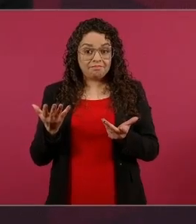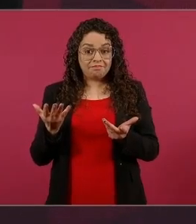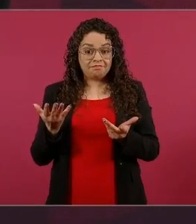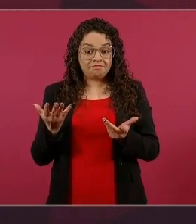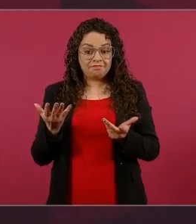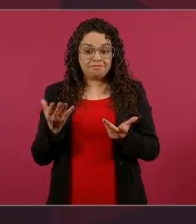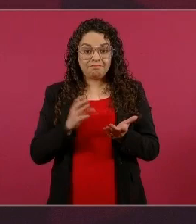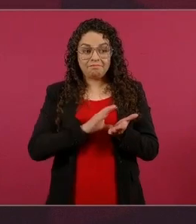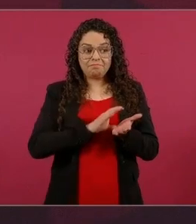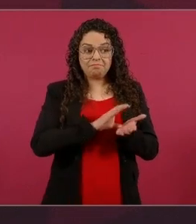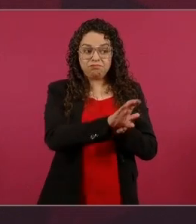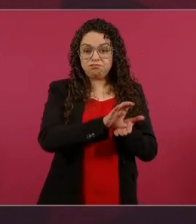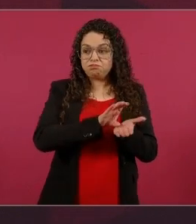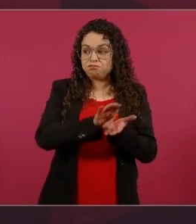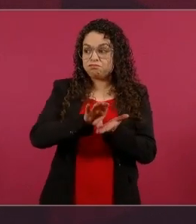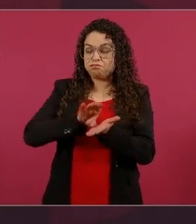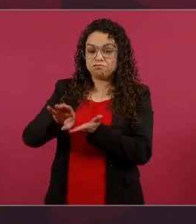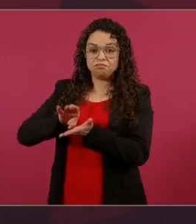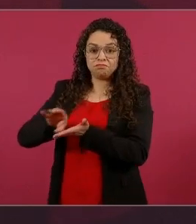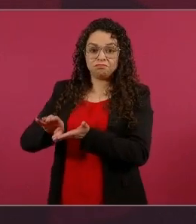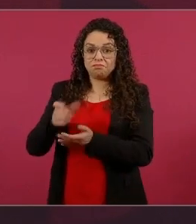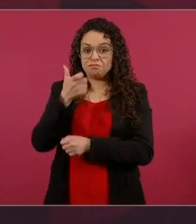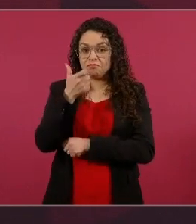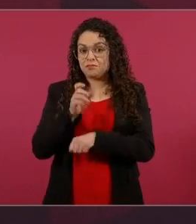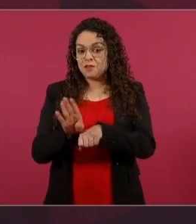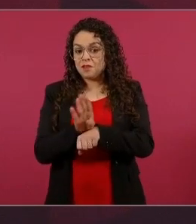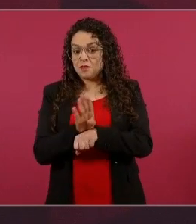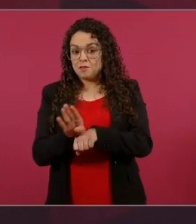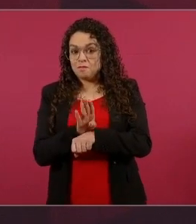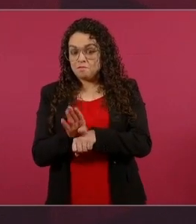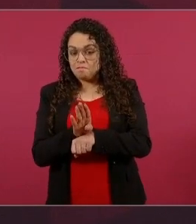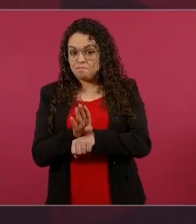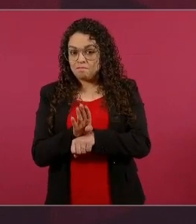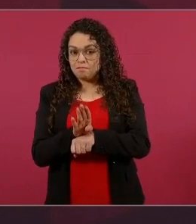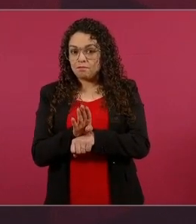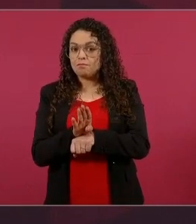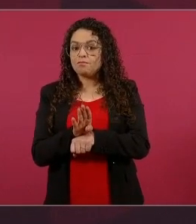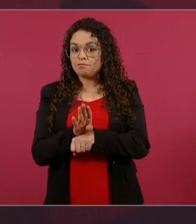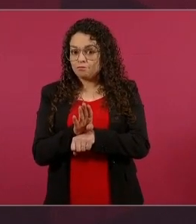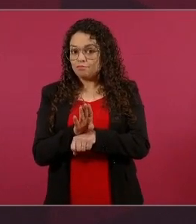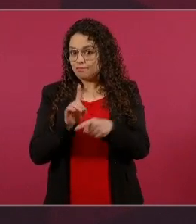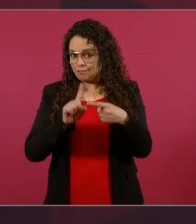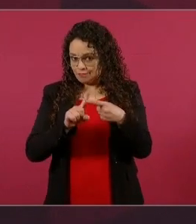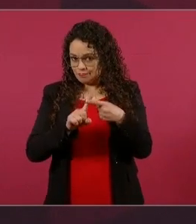piñata este bancos y